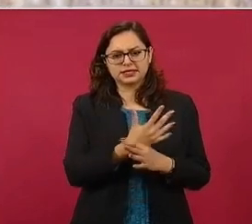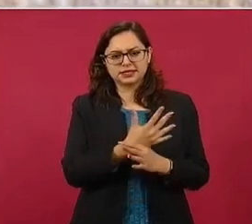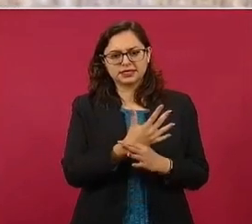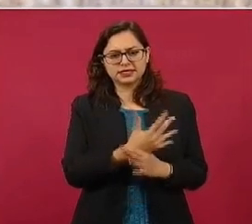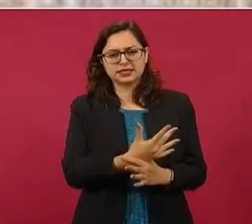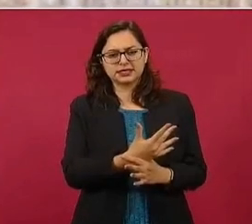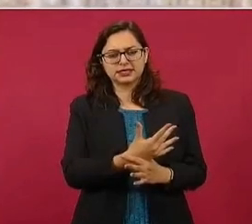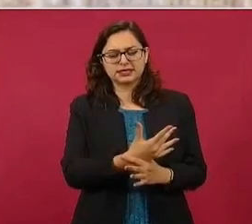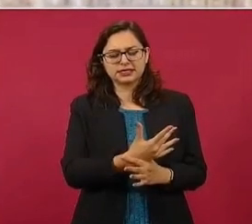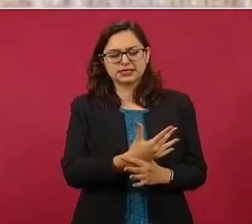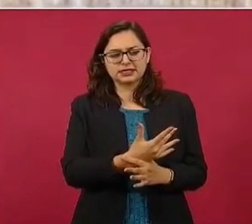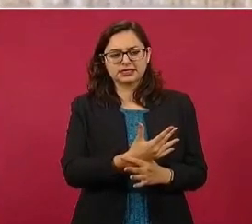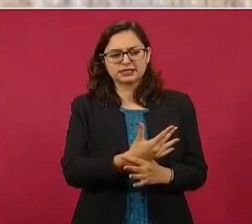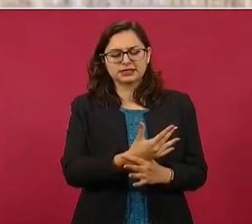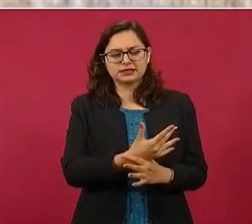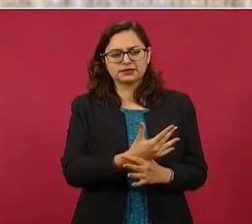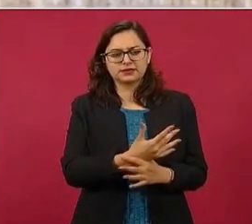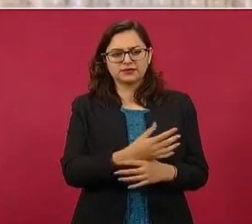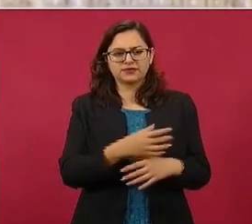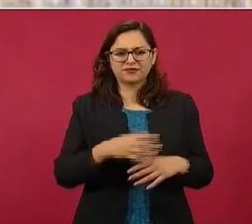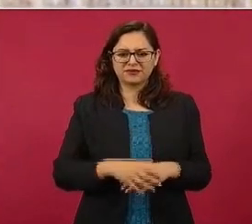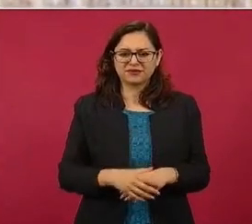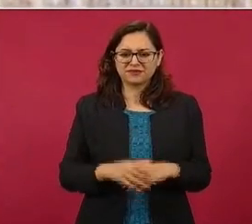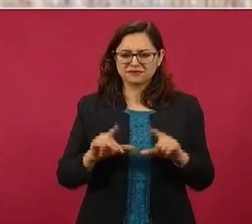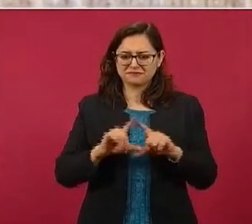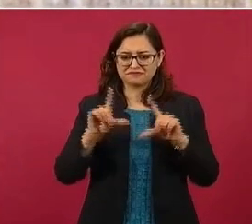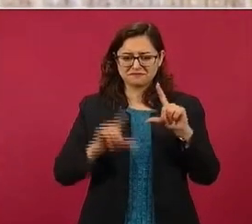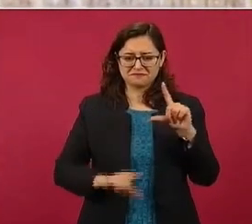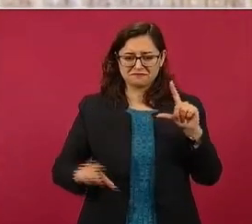había tenido un presidente tan malo